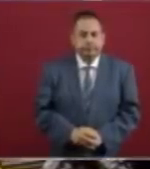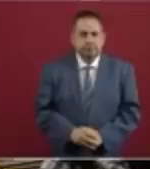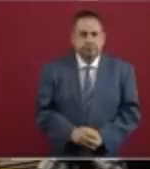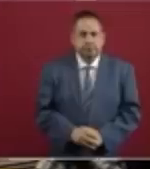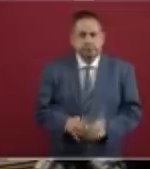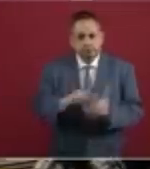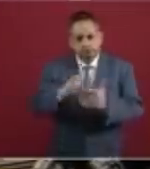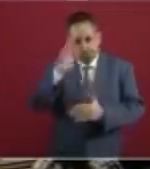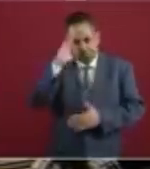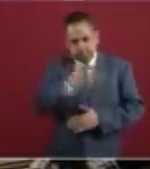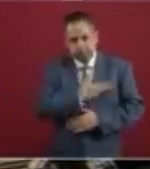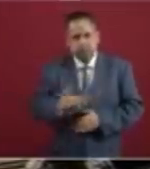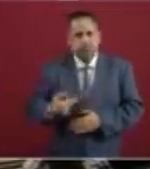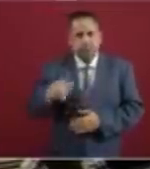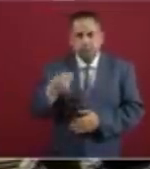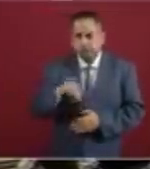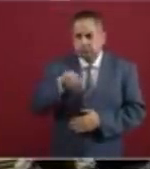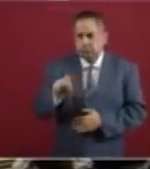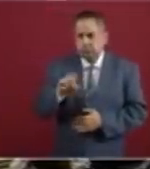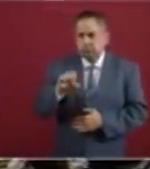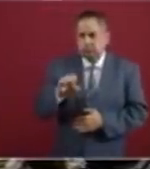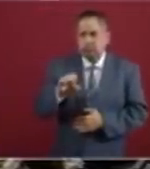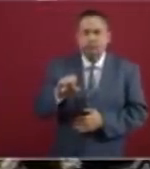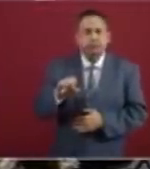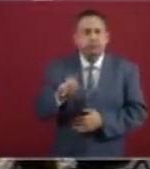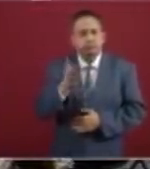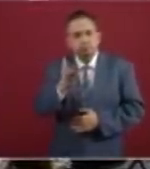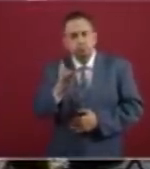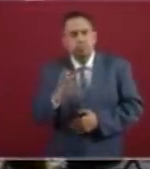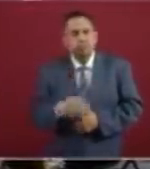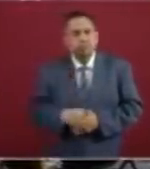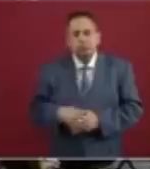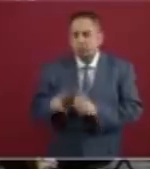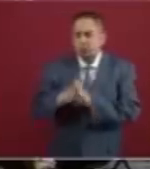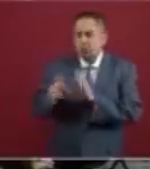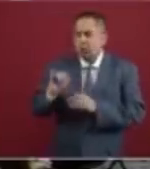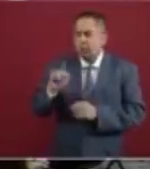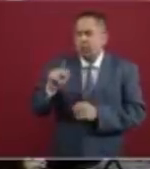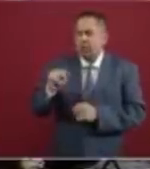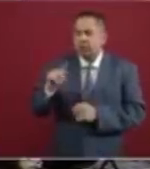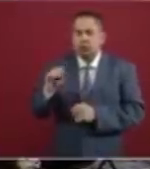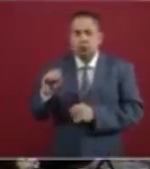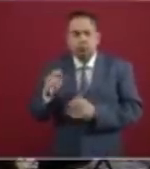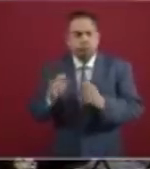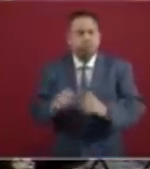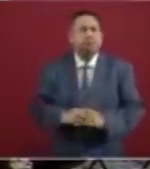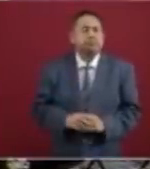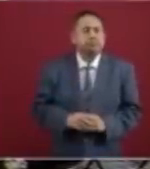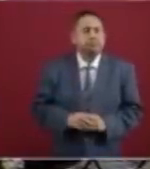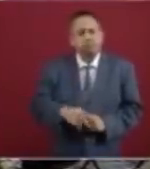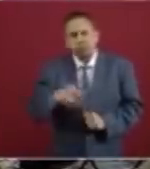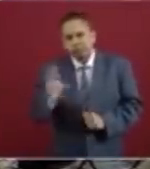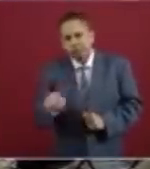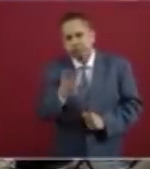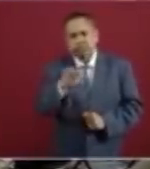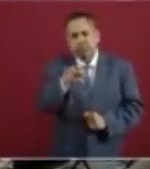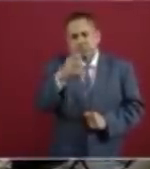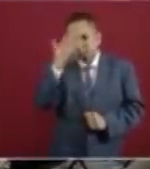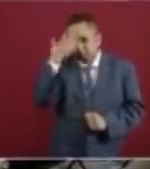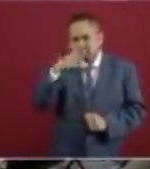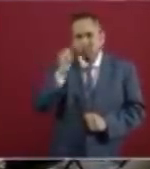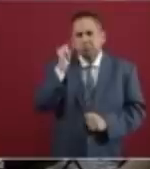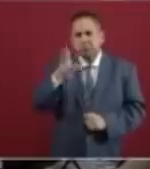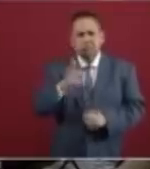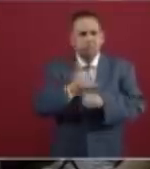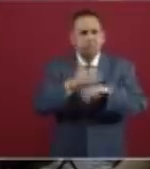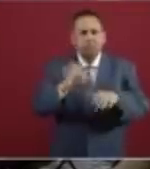Gracias, señor presidente. José Hernández de Escuanto y corresponsal de Impacto Visión TV. Para preguntarle qué información tiene sobre el problema